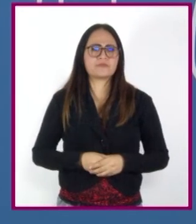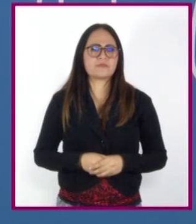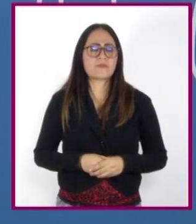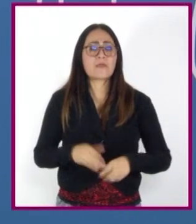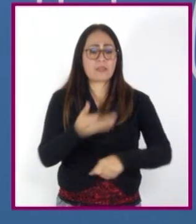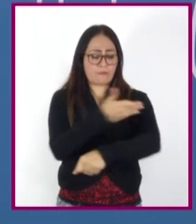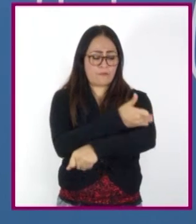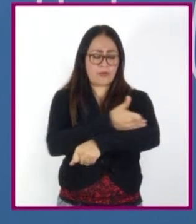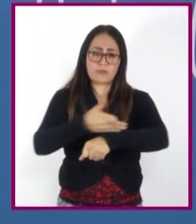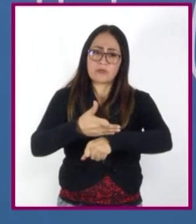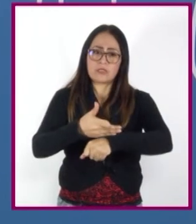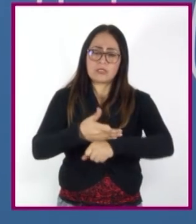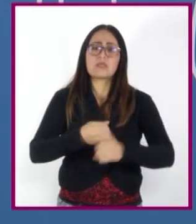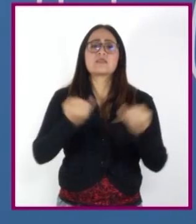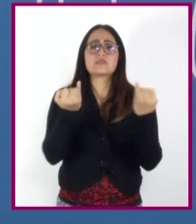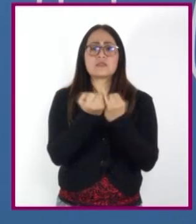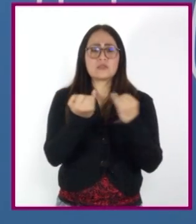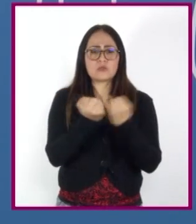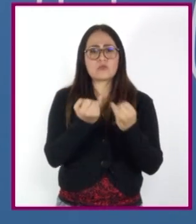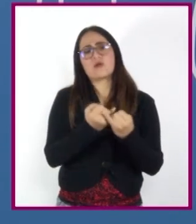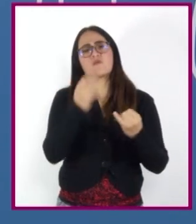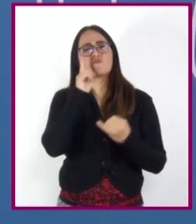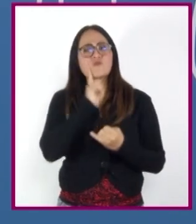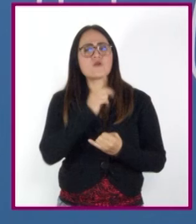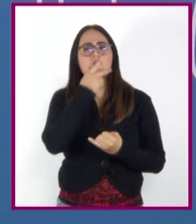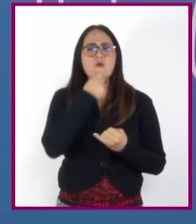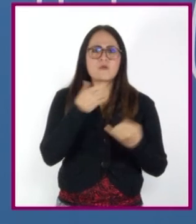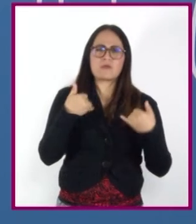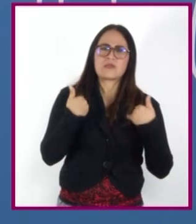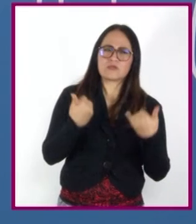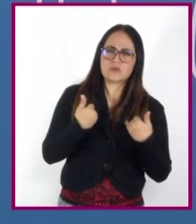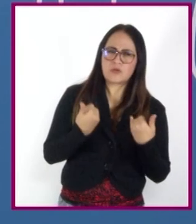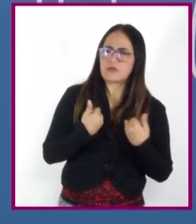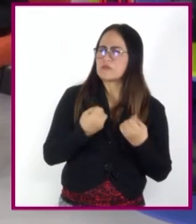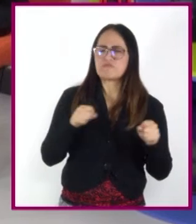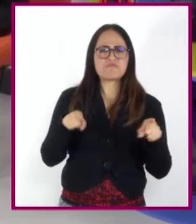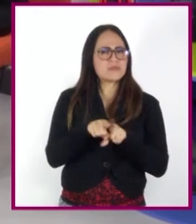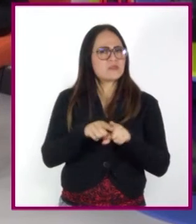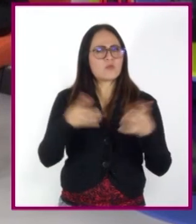familias, así como las y los adolescentes, también pueden actuar.